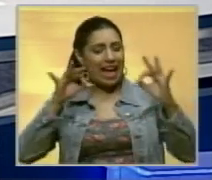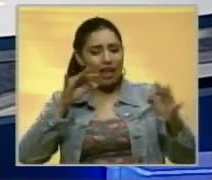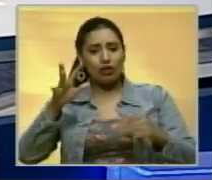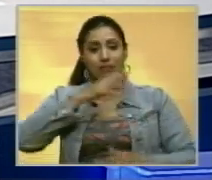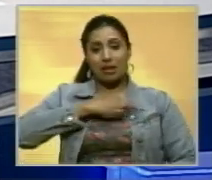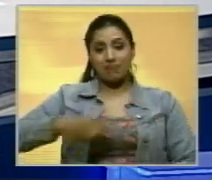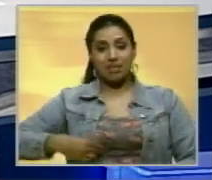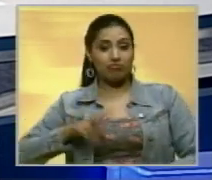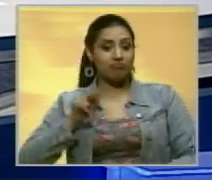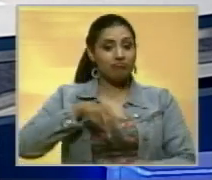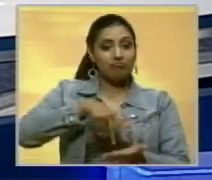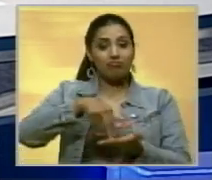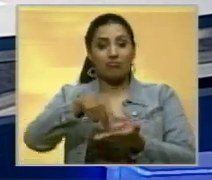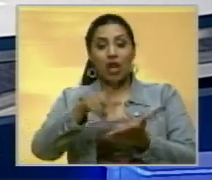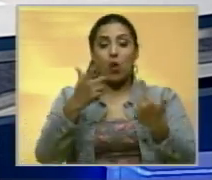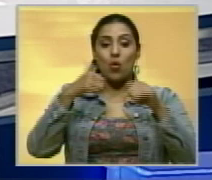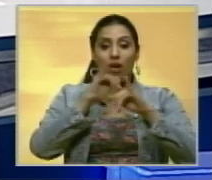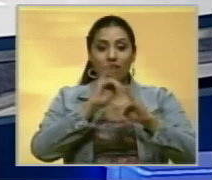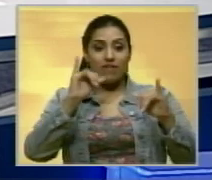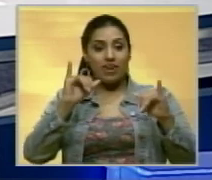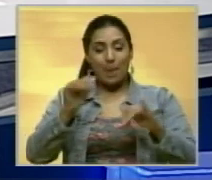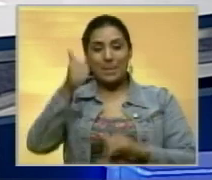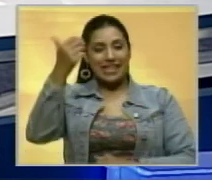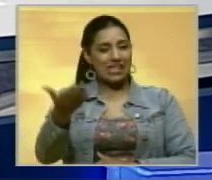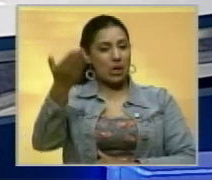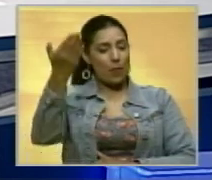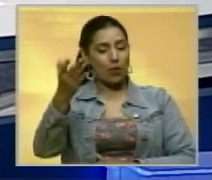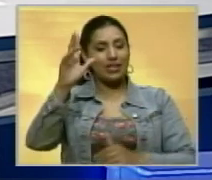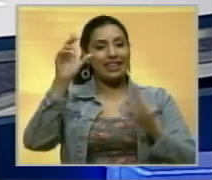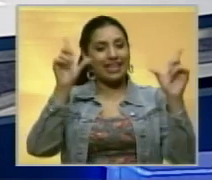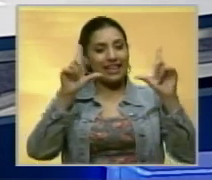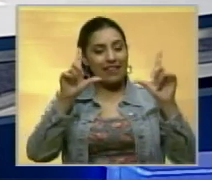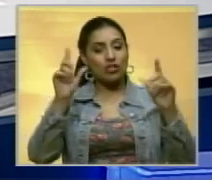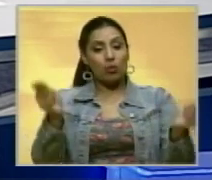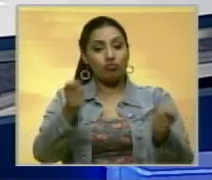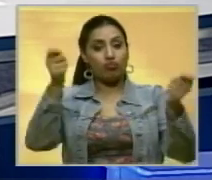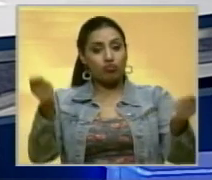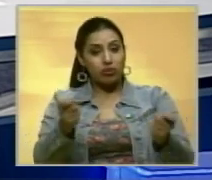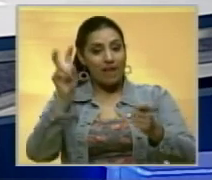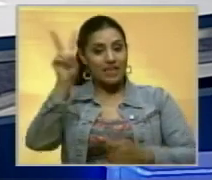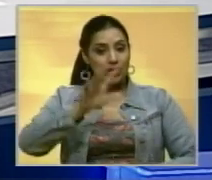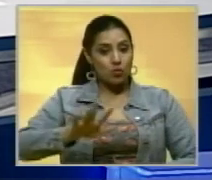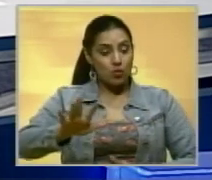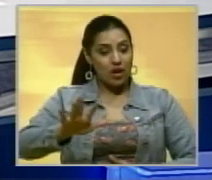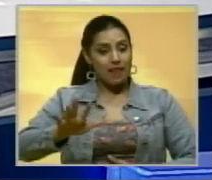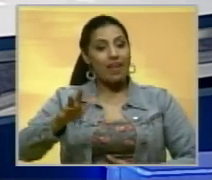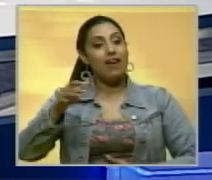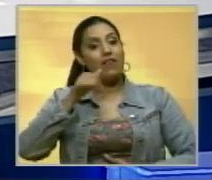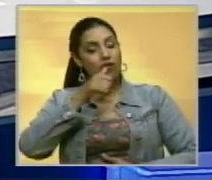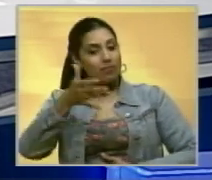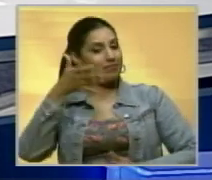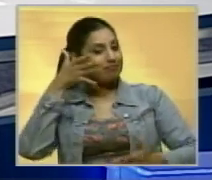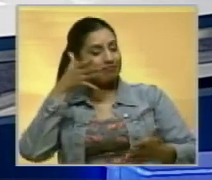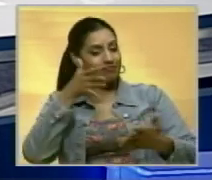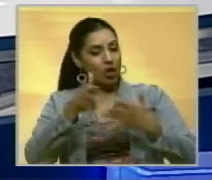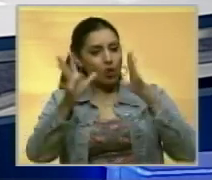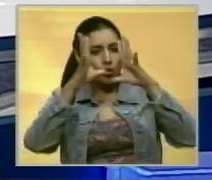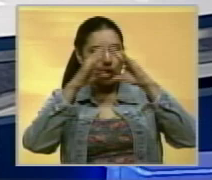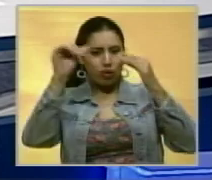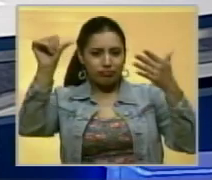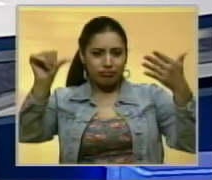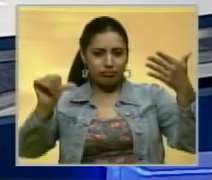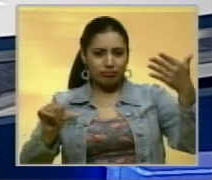y las Misses estuvieron presentes en la culminación del evento más importante de la televisión y la publicidad en Venezuela. Rafael Aníbal Camacho nos tiene todos